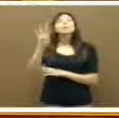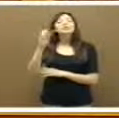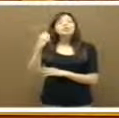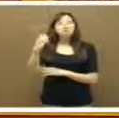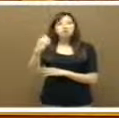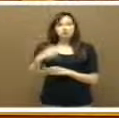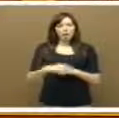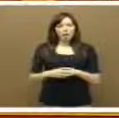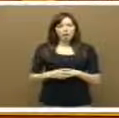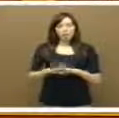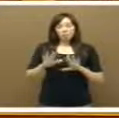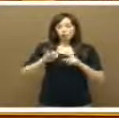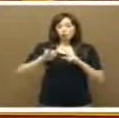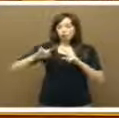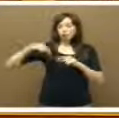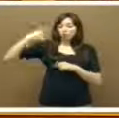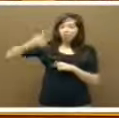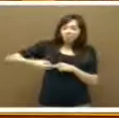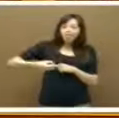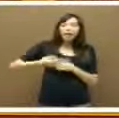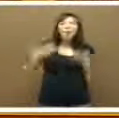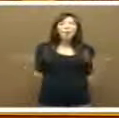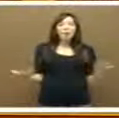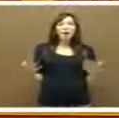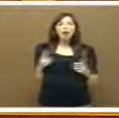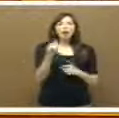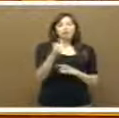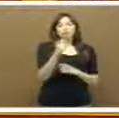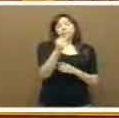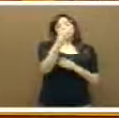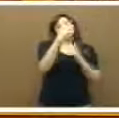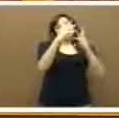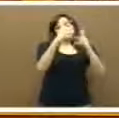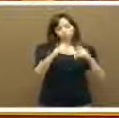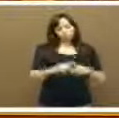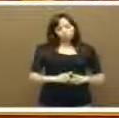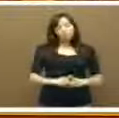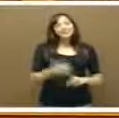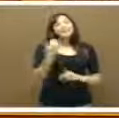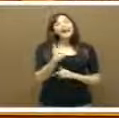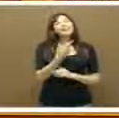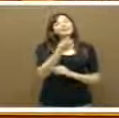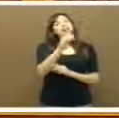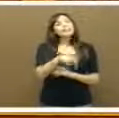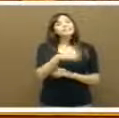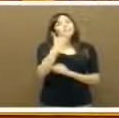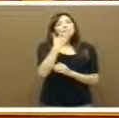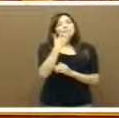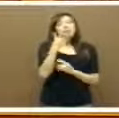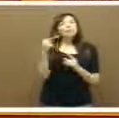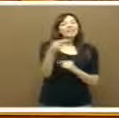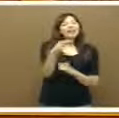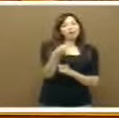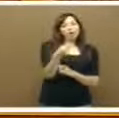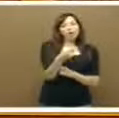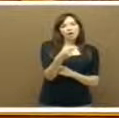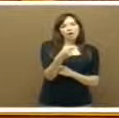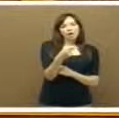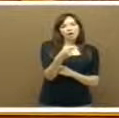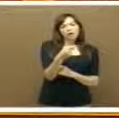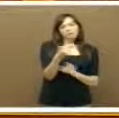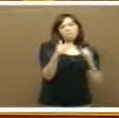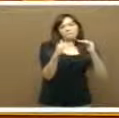Pero como consecuencia de que la disminución en la escala se aplica también a las deducciones, las deducciones